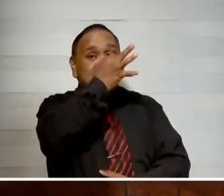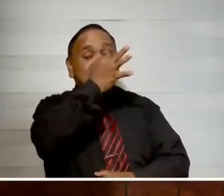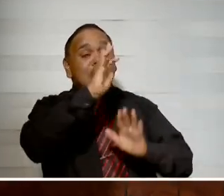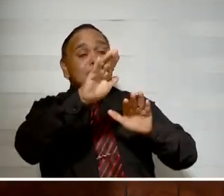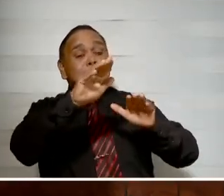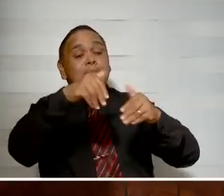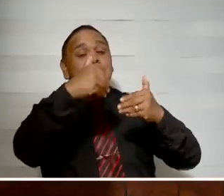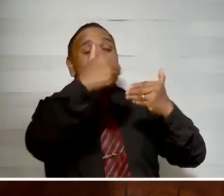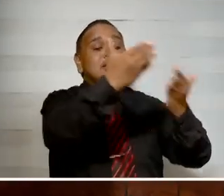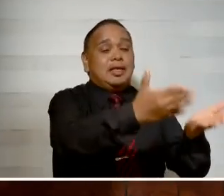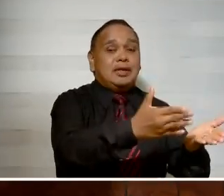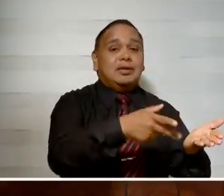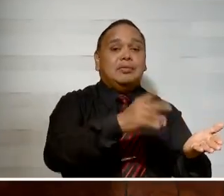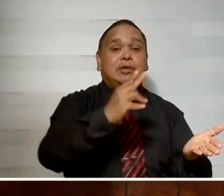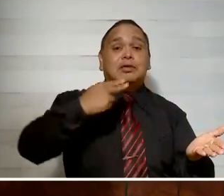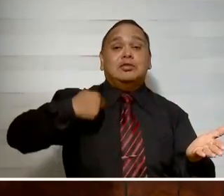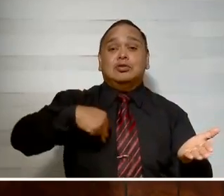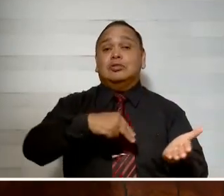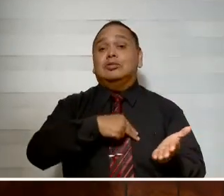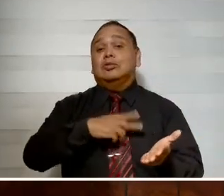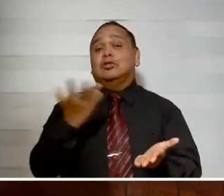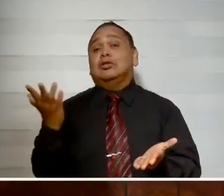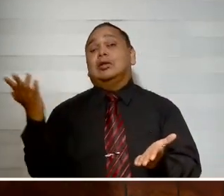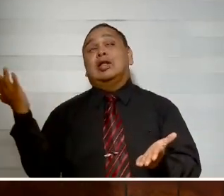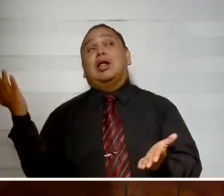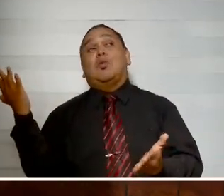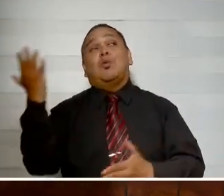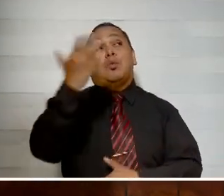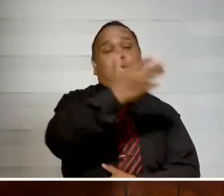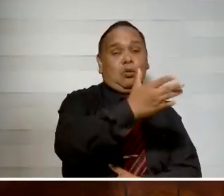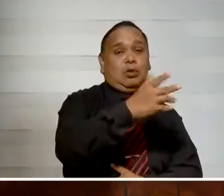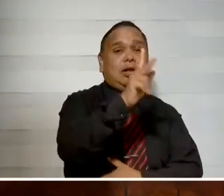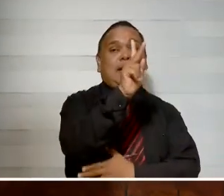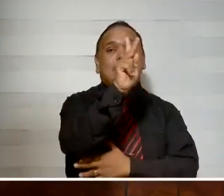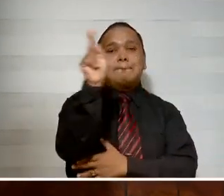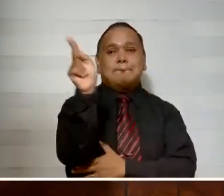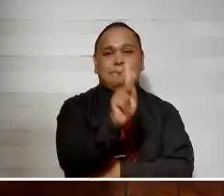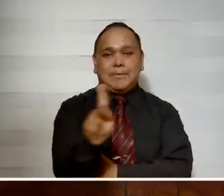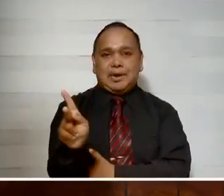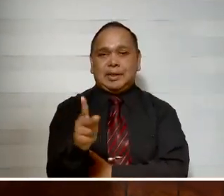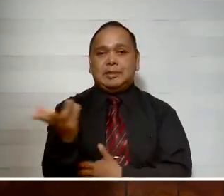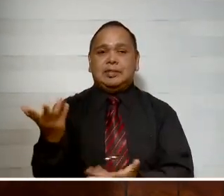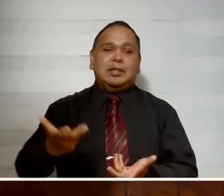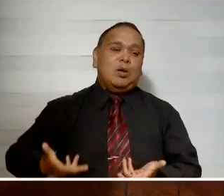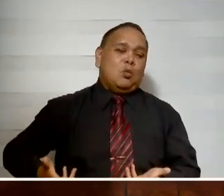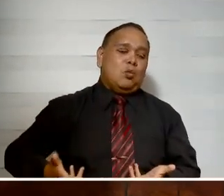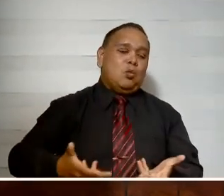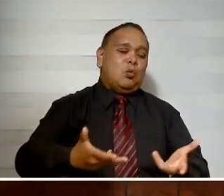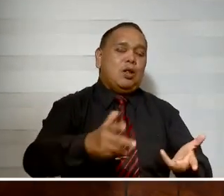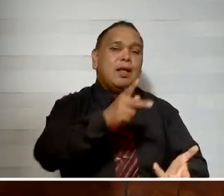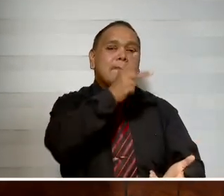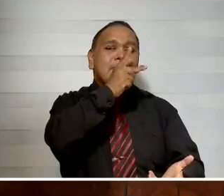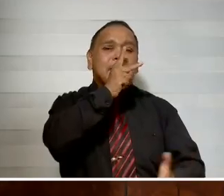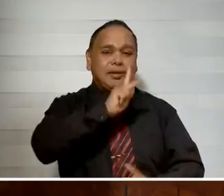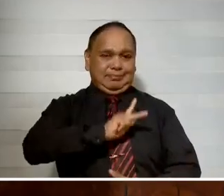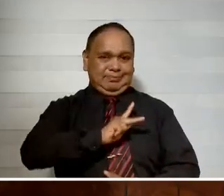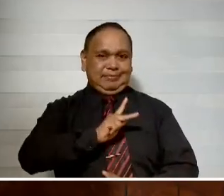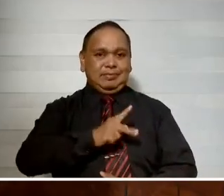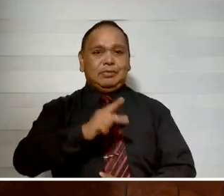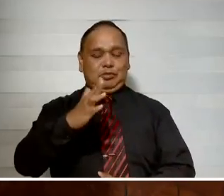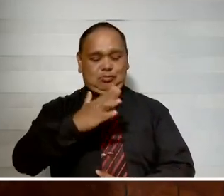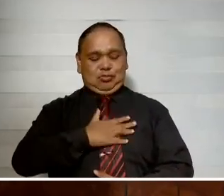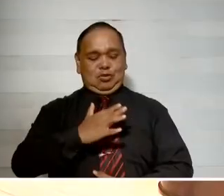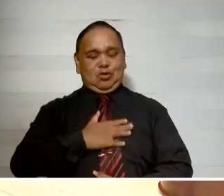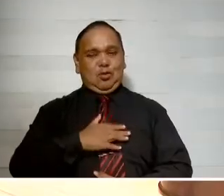Tabasco. Aquí tenemos que ir unas cuantas horas para llegar a Palizada. Pero si mi padre llegó por carretera, le digo, yo voy a llegar por mar,